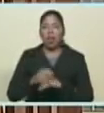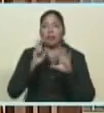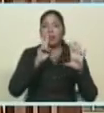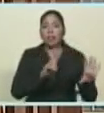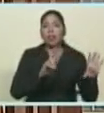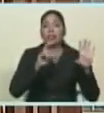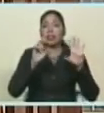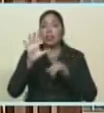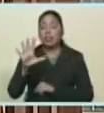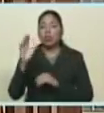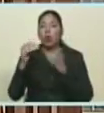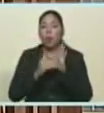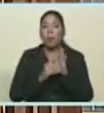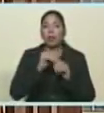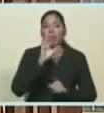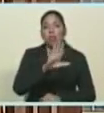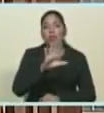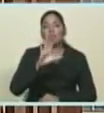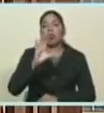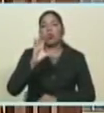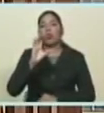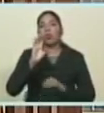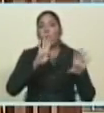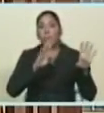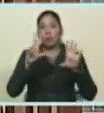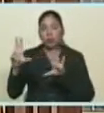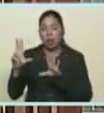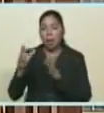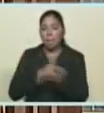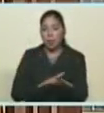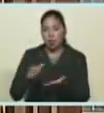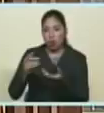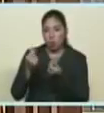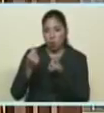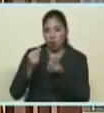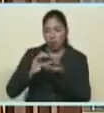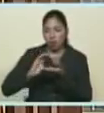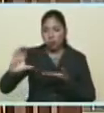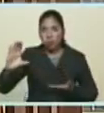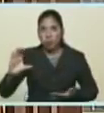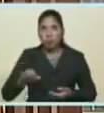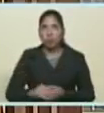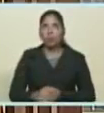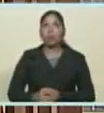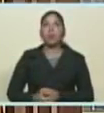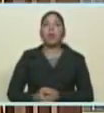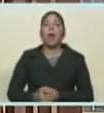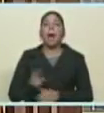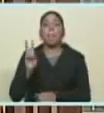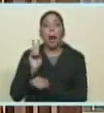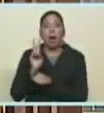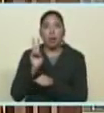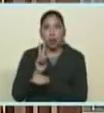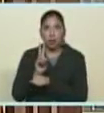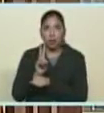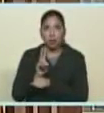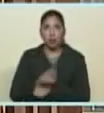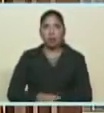75 mil 593 millones de bolívares. Correcto. Y el Estado Vargas,